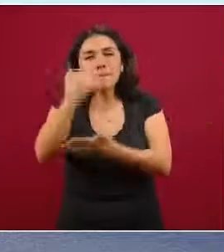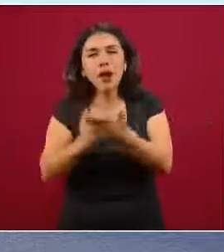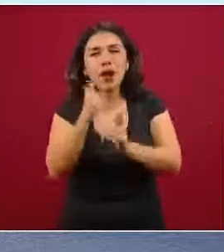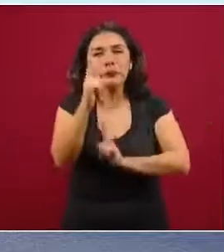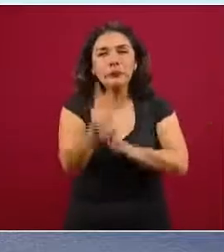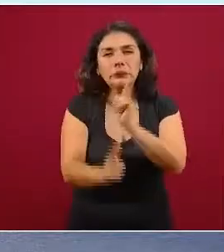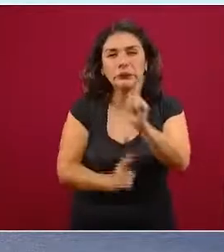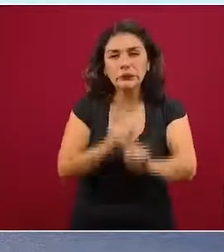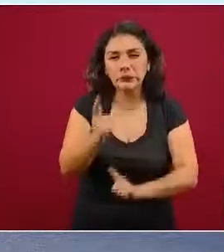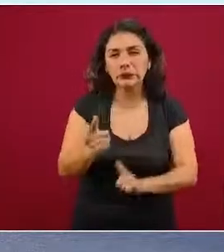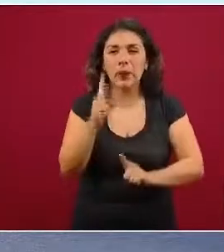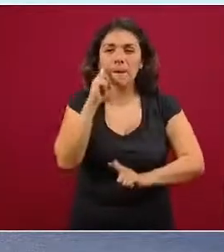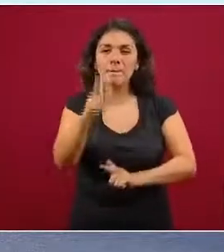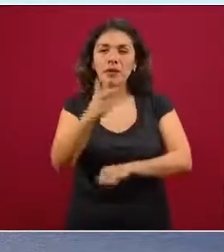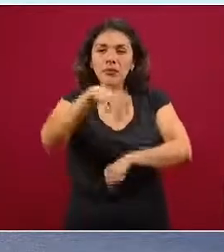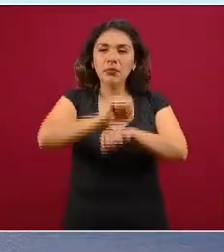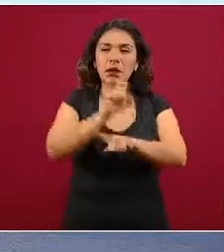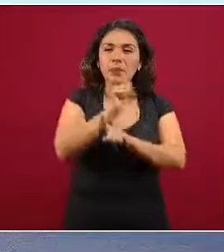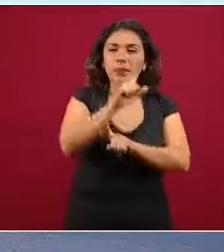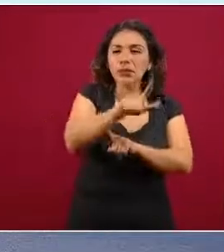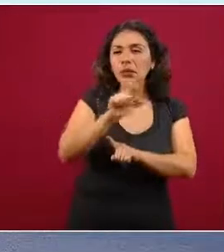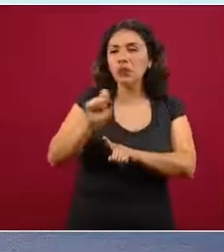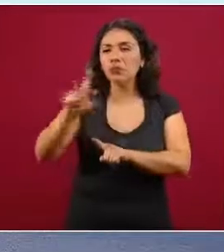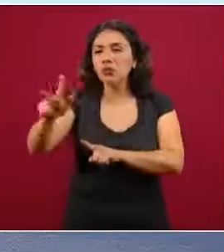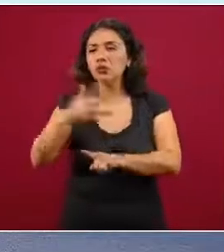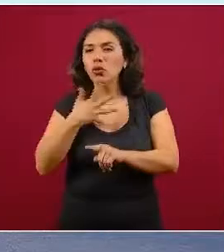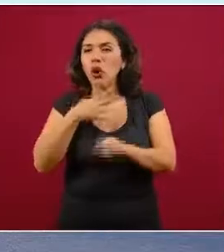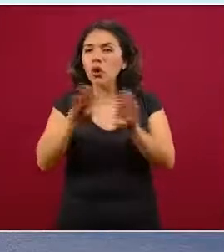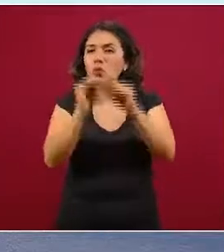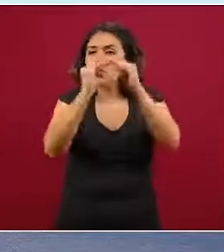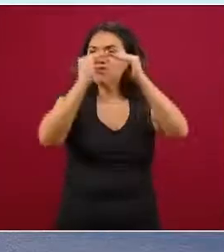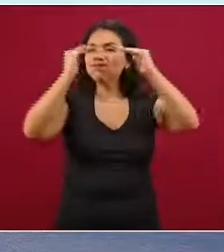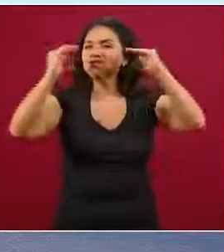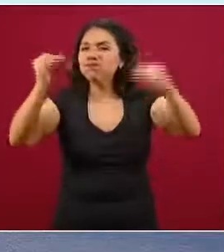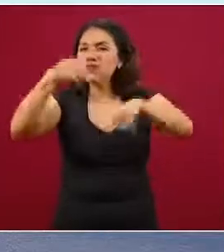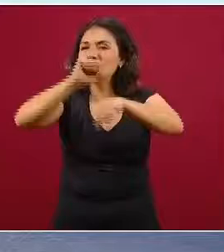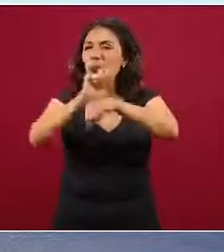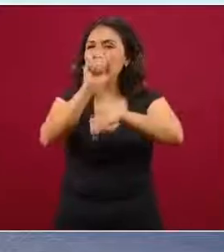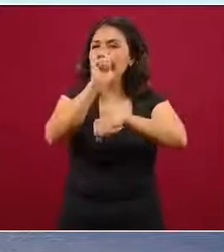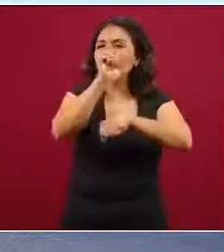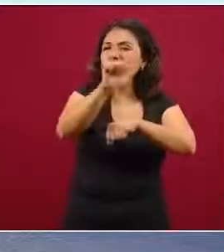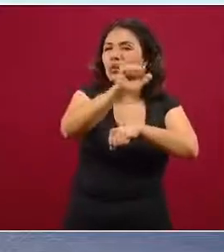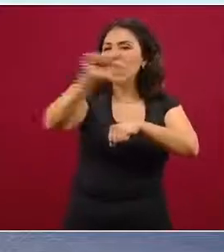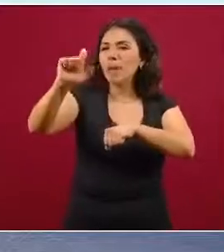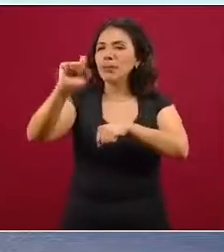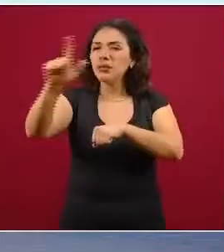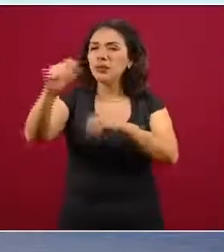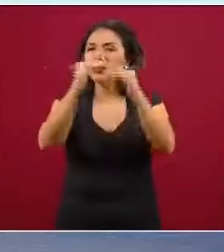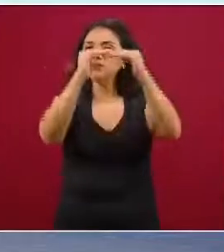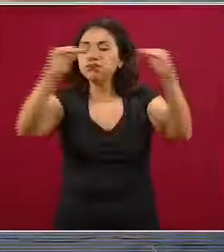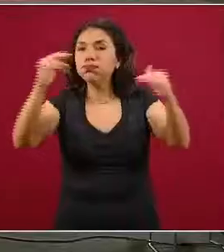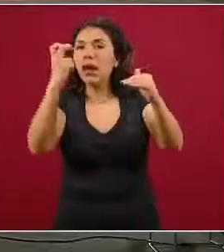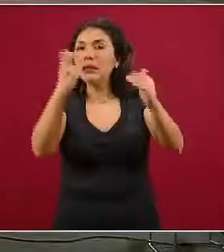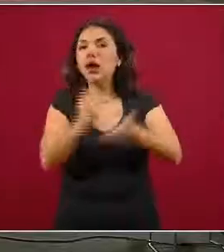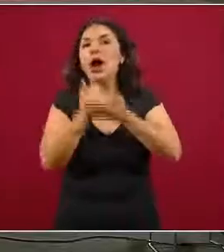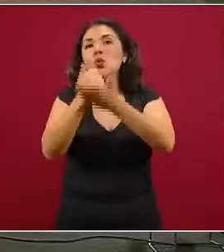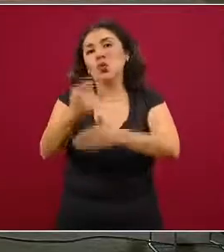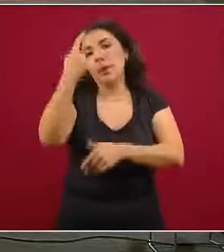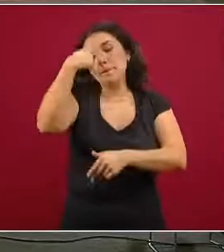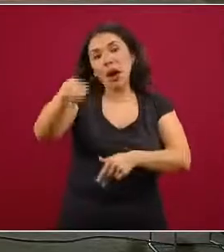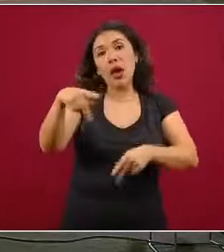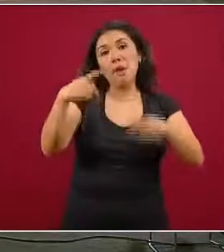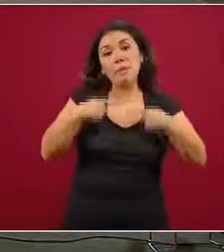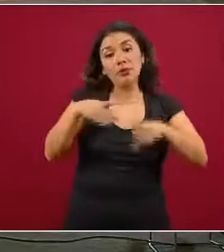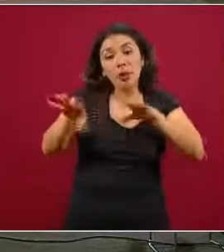la 27 a la 28 y esta meseta que hubo prácticamente en la 26 a la 27 contribuyó a que los casos activos